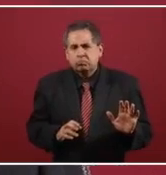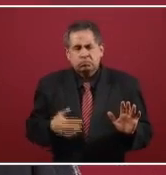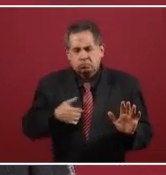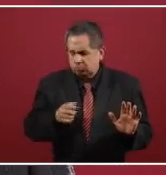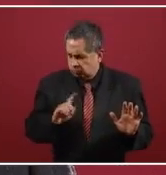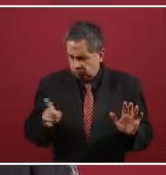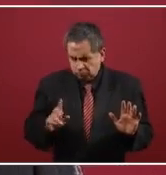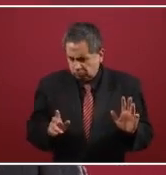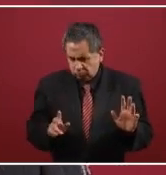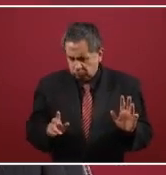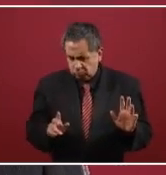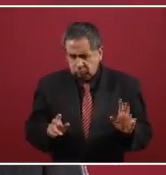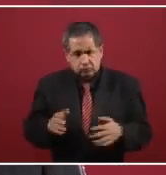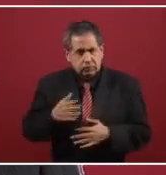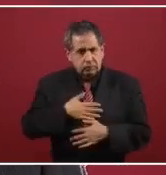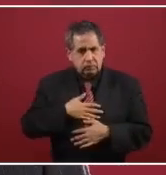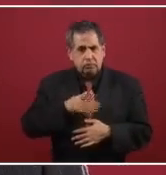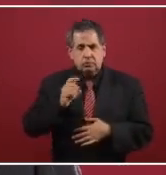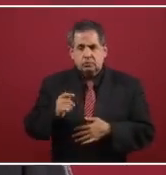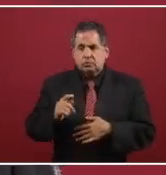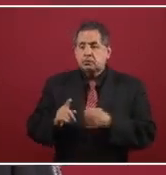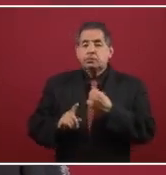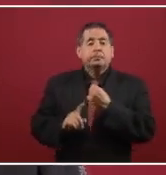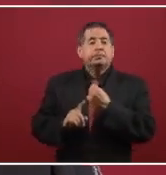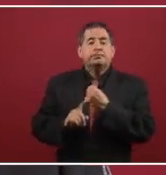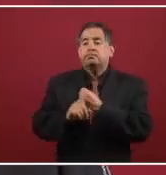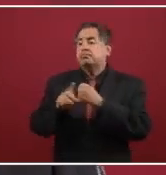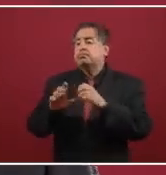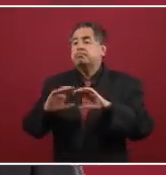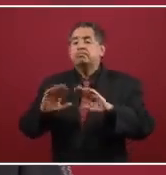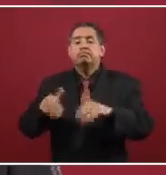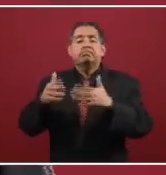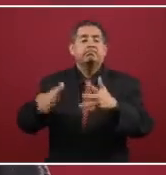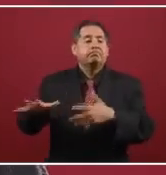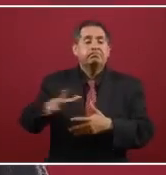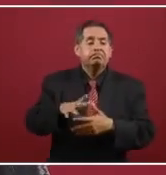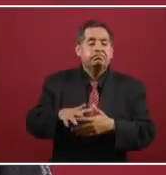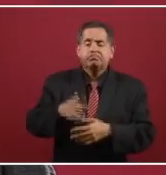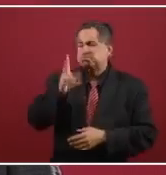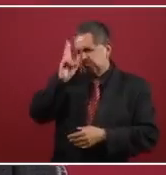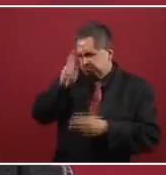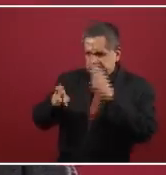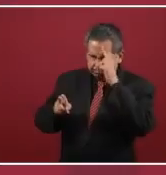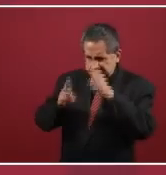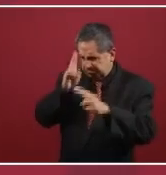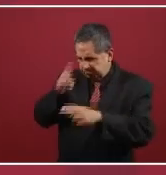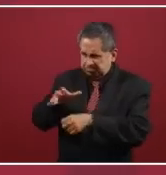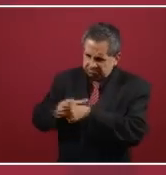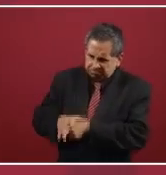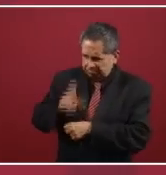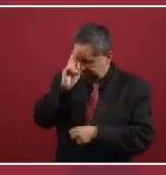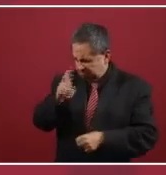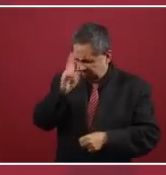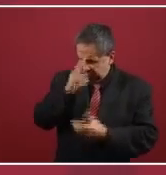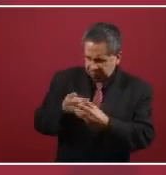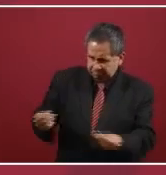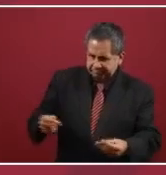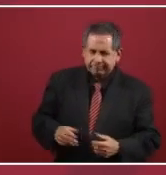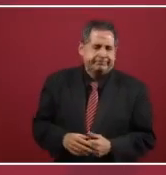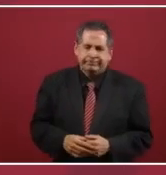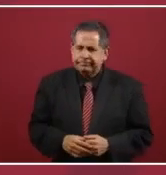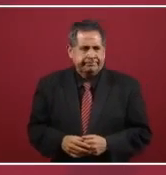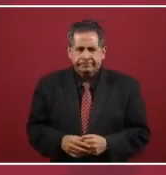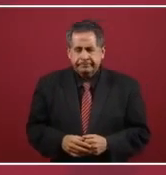sostenemos que los problemas sociales se resuelven con medidas coercitivas. Nosotros sostenemos que la paz